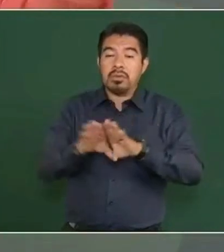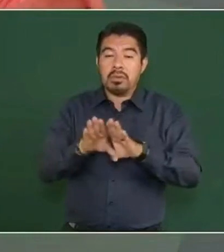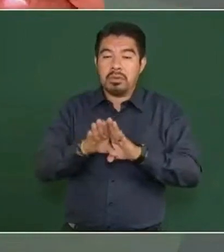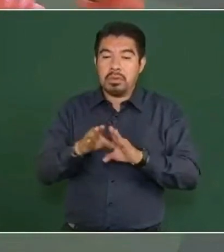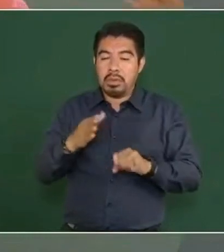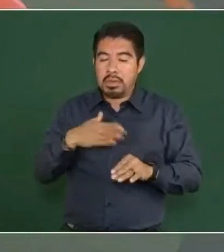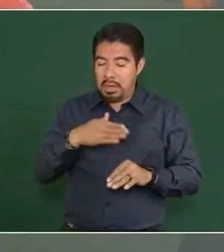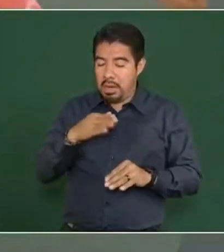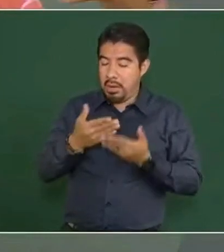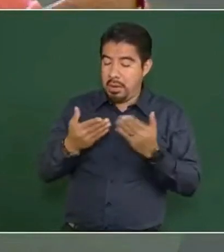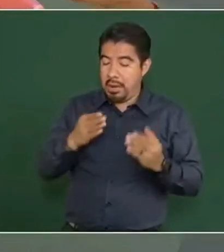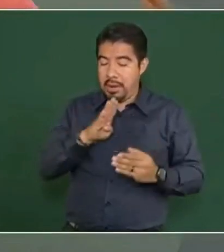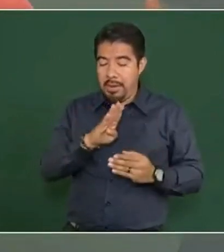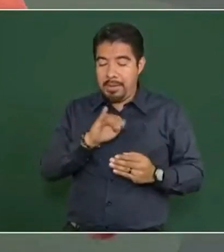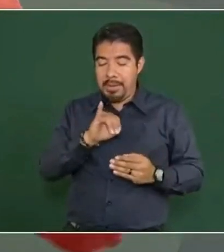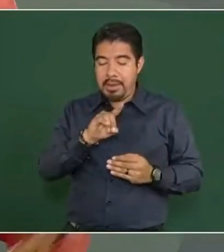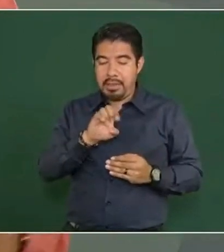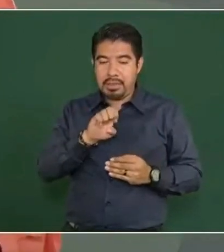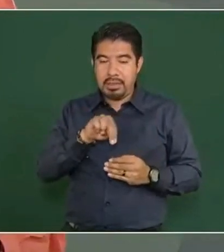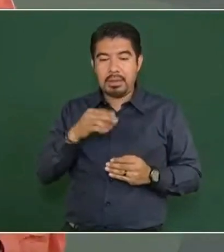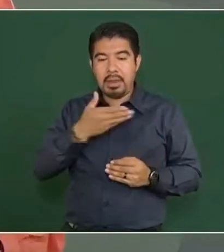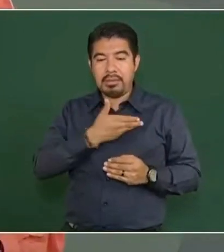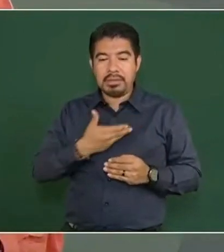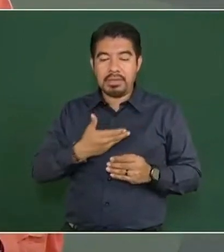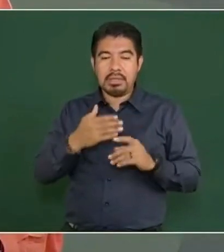plan de sustitución de importaciones.